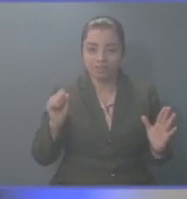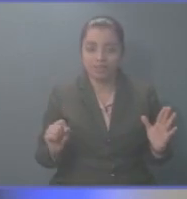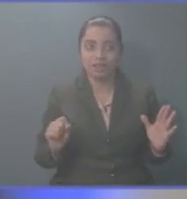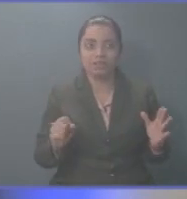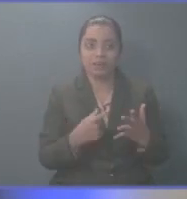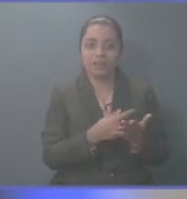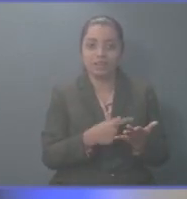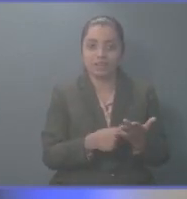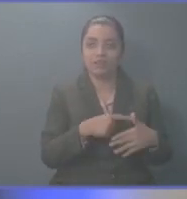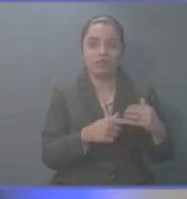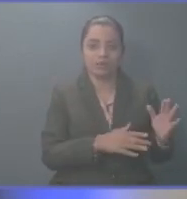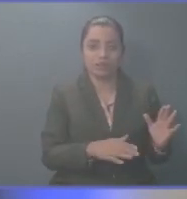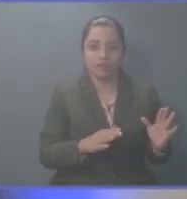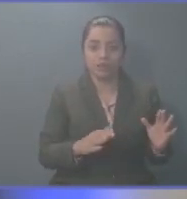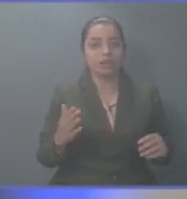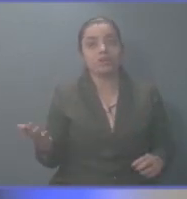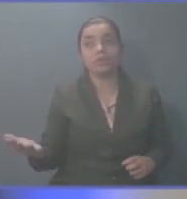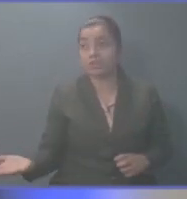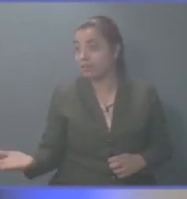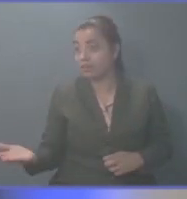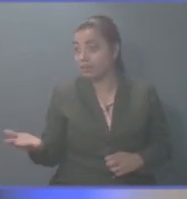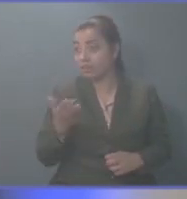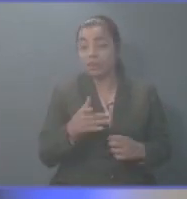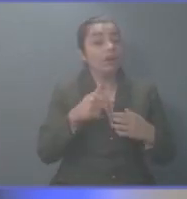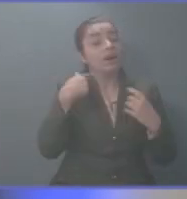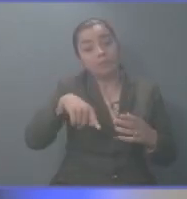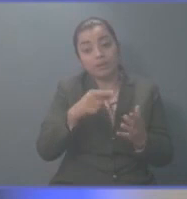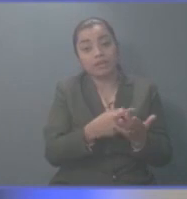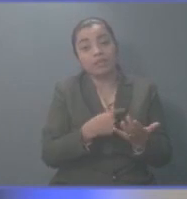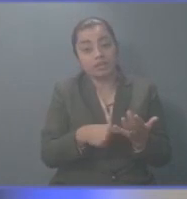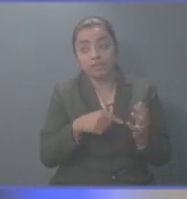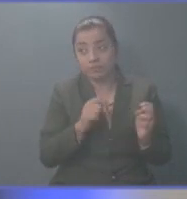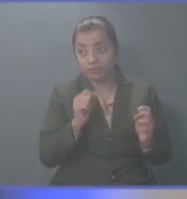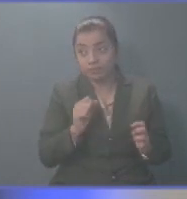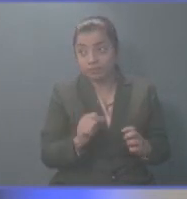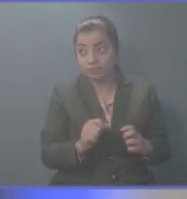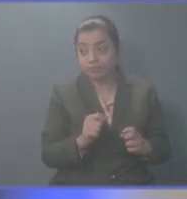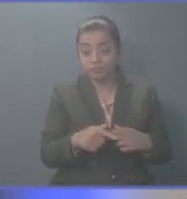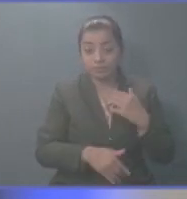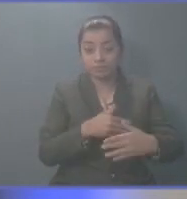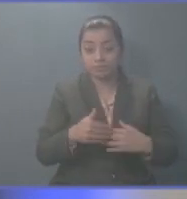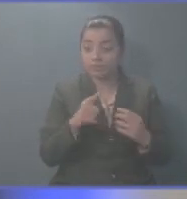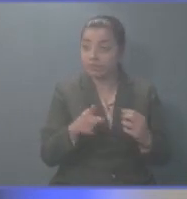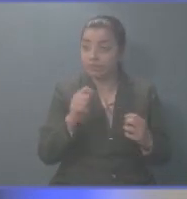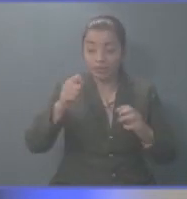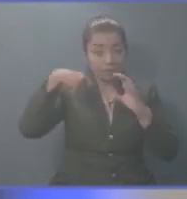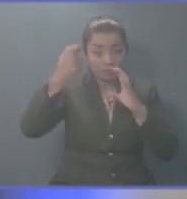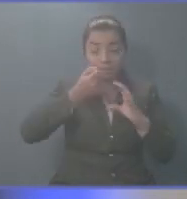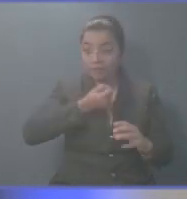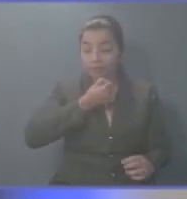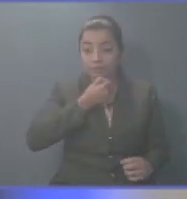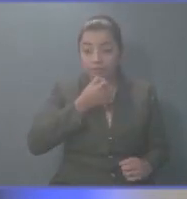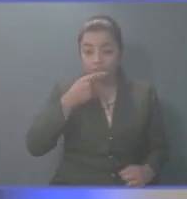dejaron, a mí me dejaron muchas dudas, sobre todo si tú tomas en cuenta, tú que ejerces el periodismo desde hace bastante tiempo, te